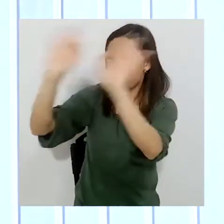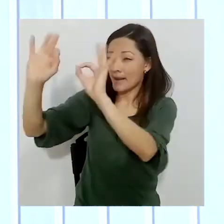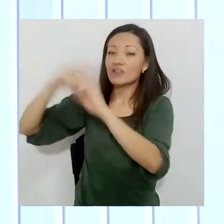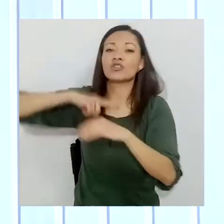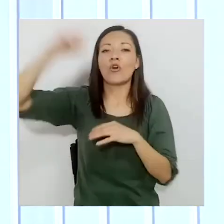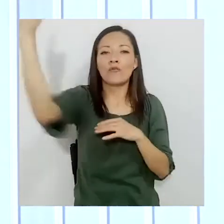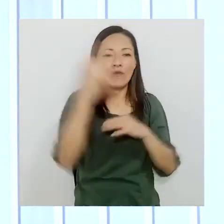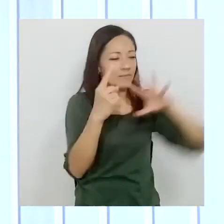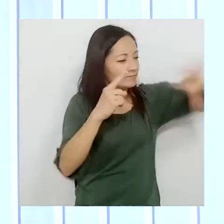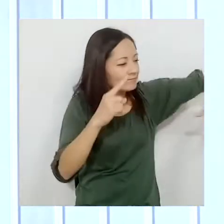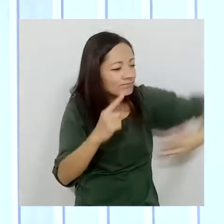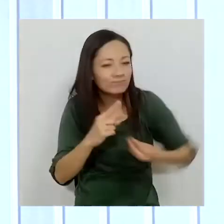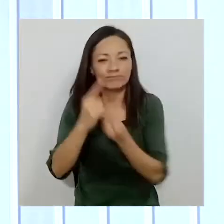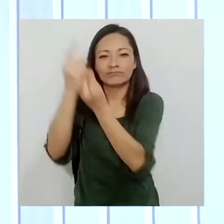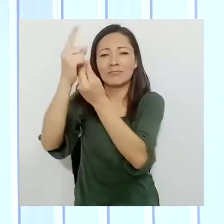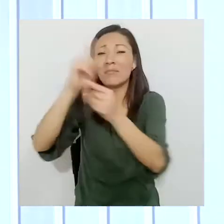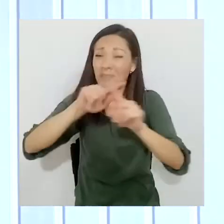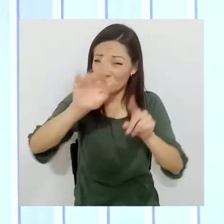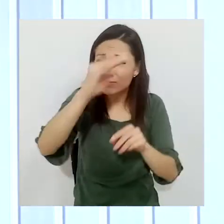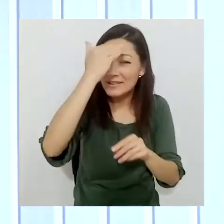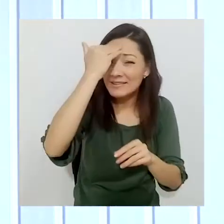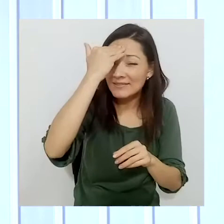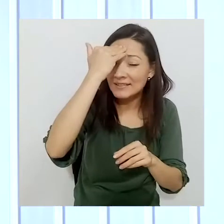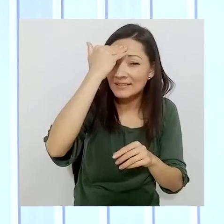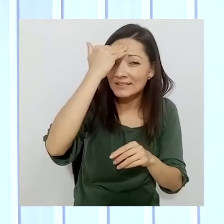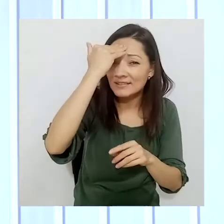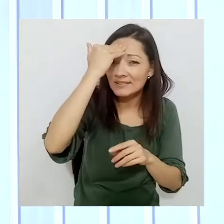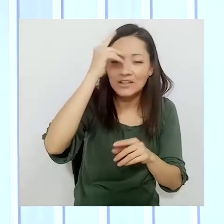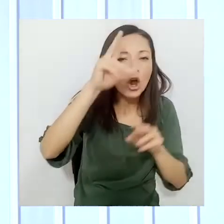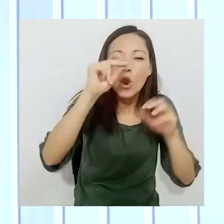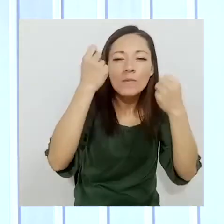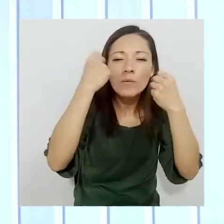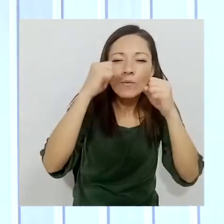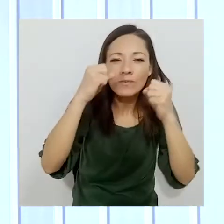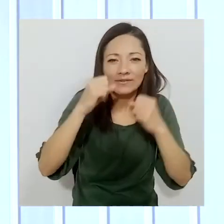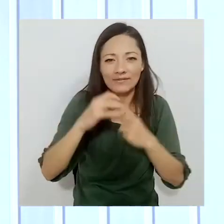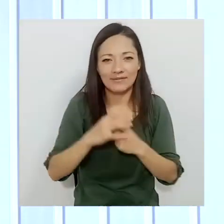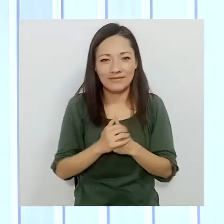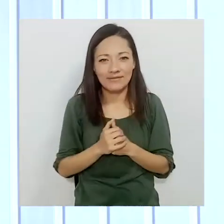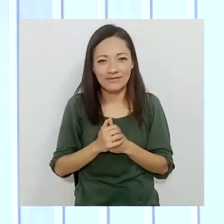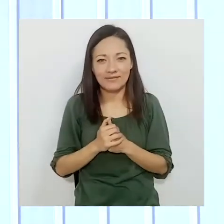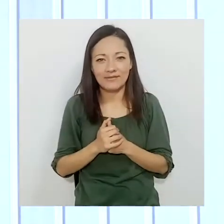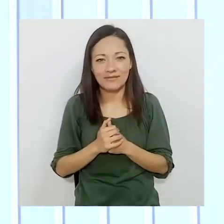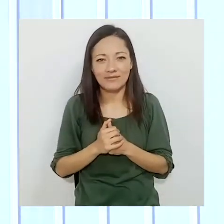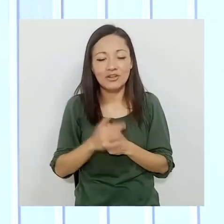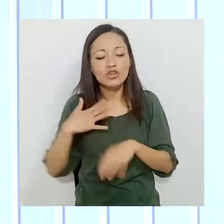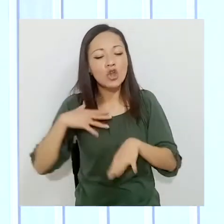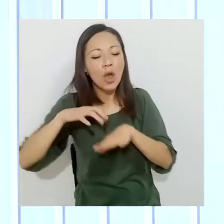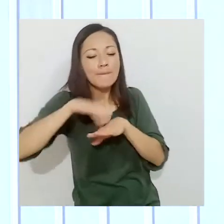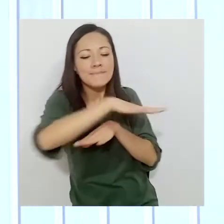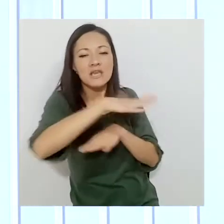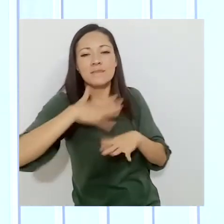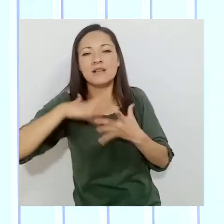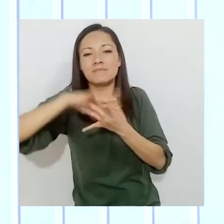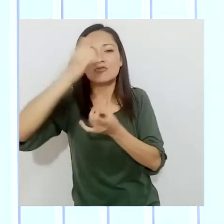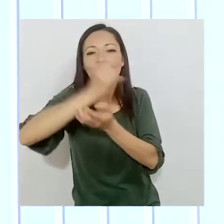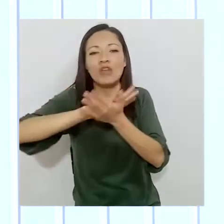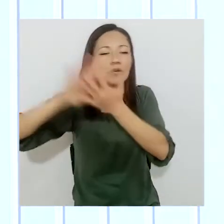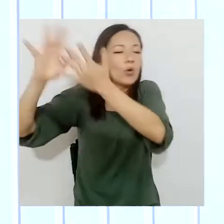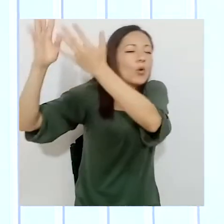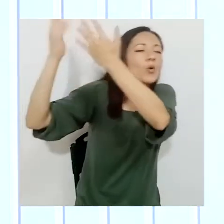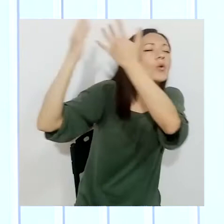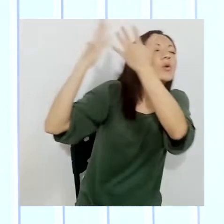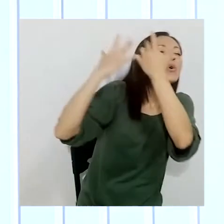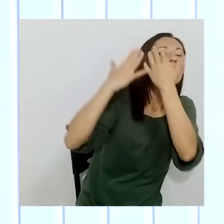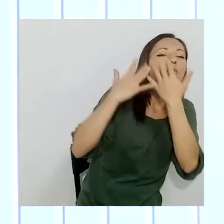para llevármelos. Pero ¿sabe qué? Después lo veremos. No se preocupen. Yo voy a enviar mi Espíritu Santo para